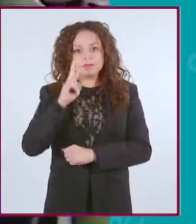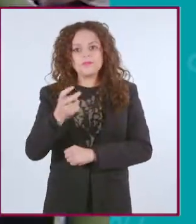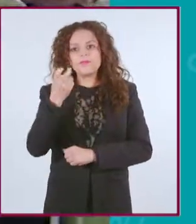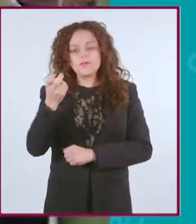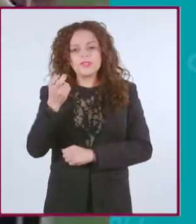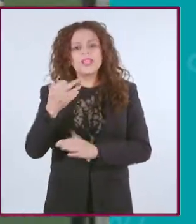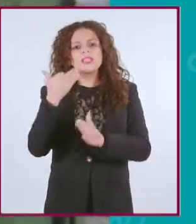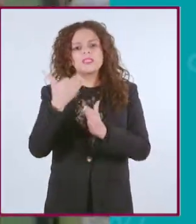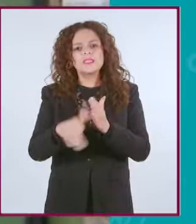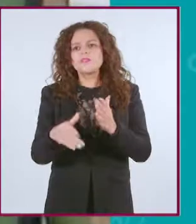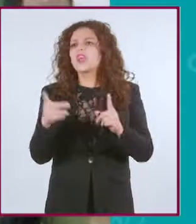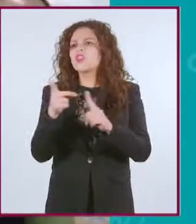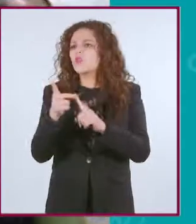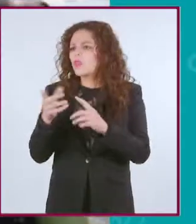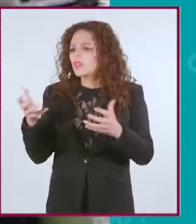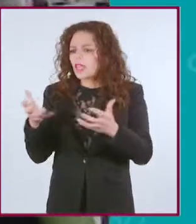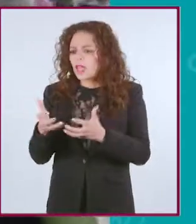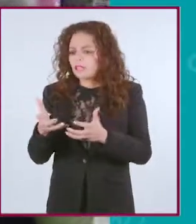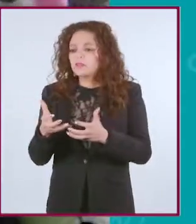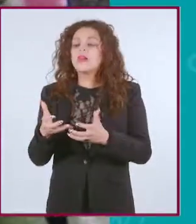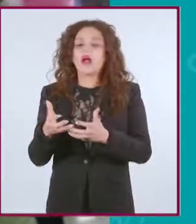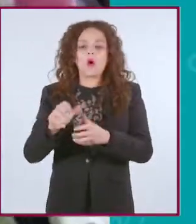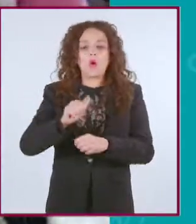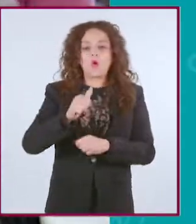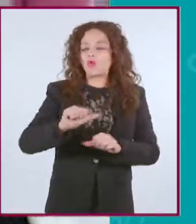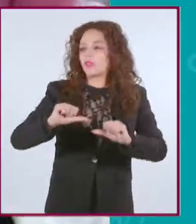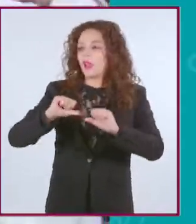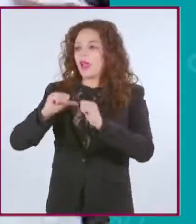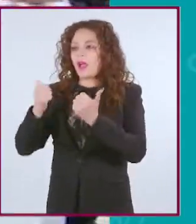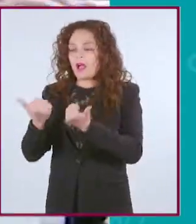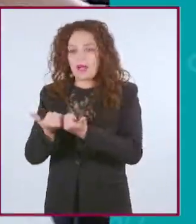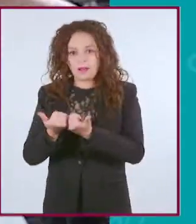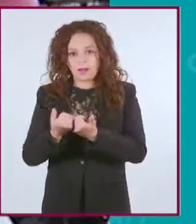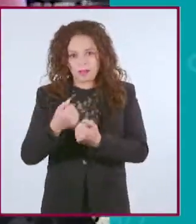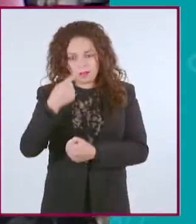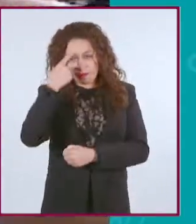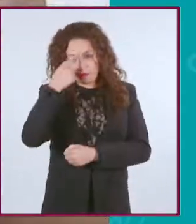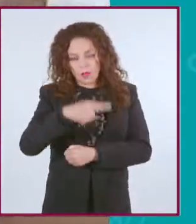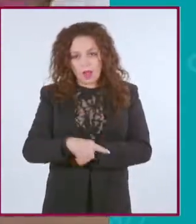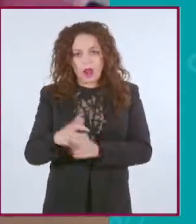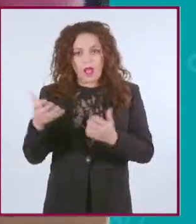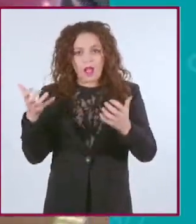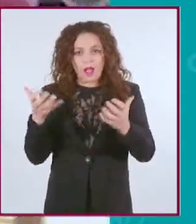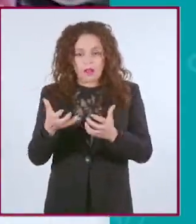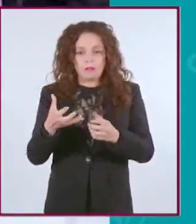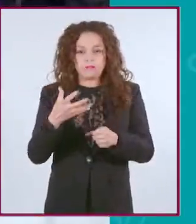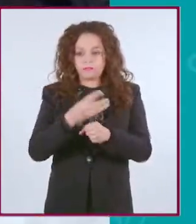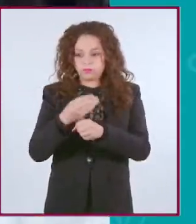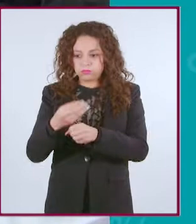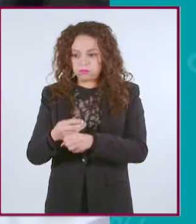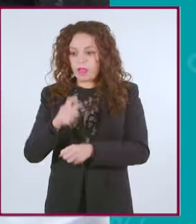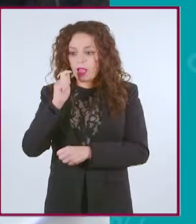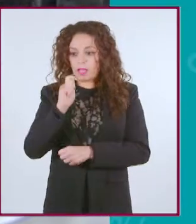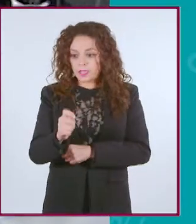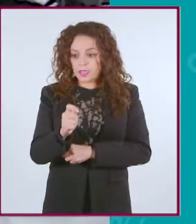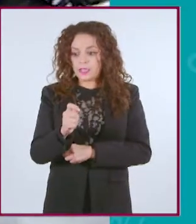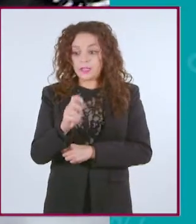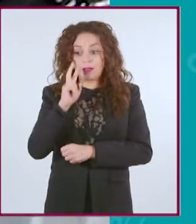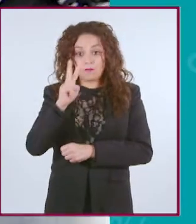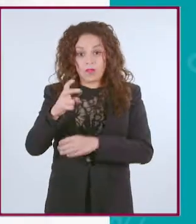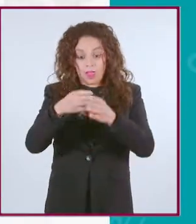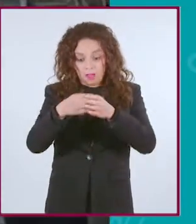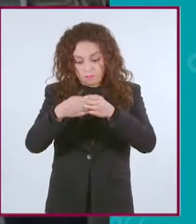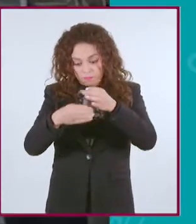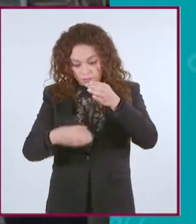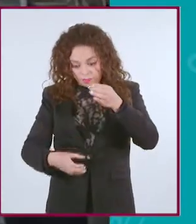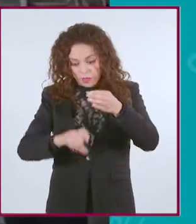dónde se hace? Se hace en un departamento de confección, o sea, es cerrarle la punta. Ok. Y después